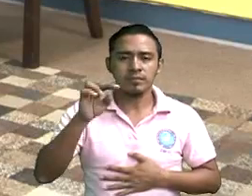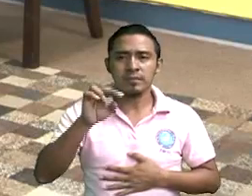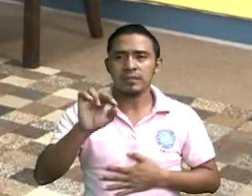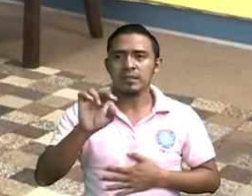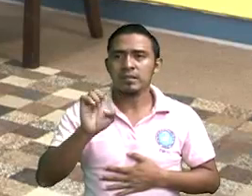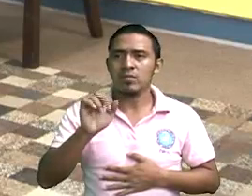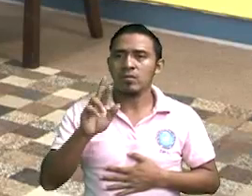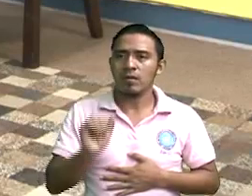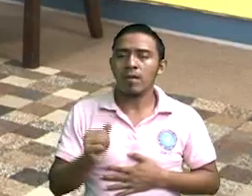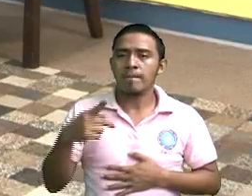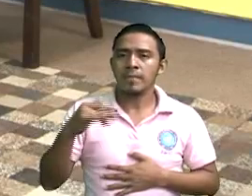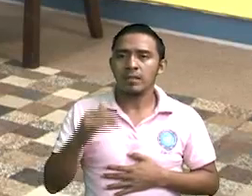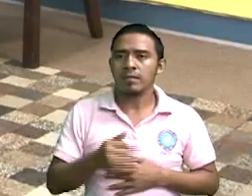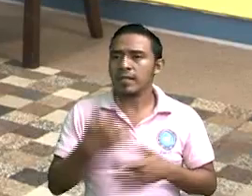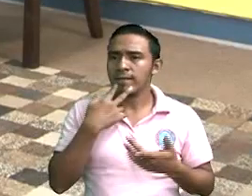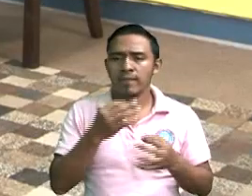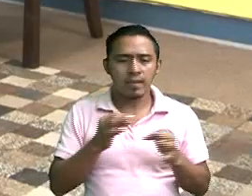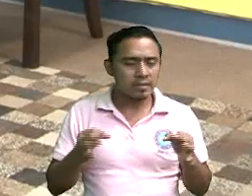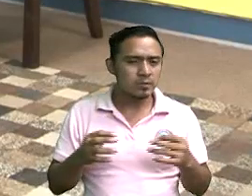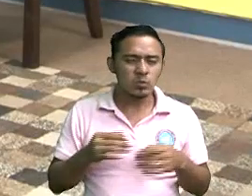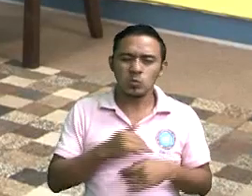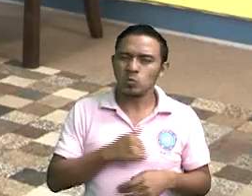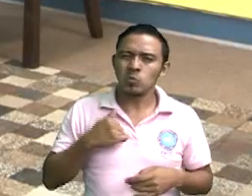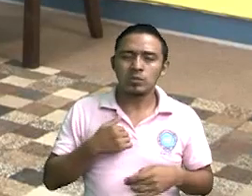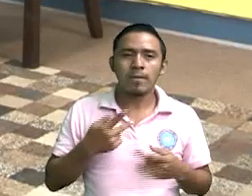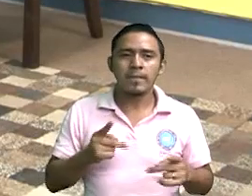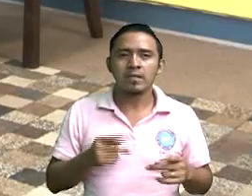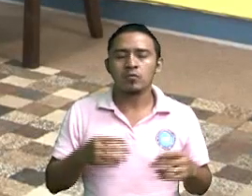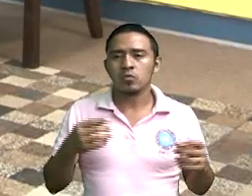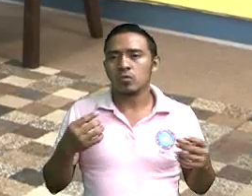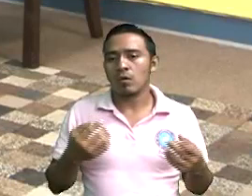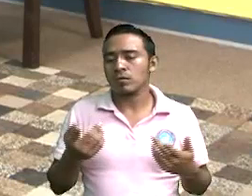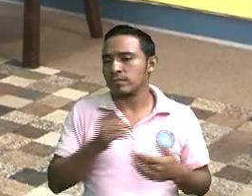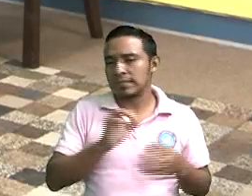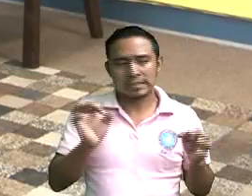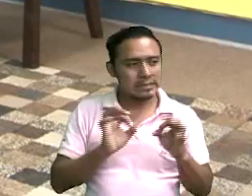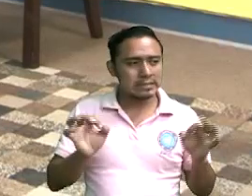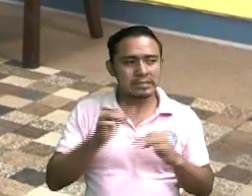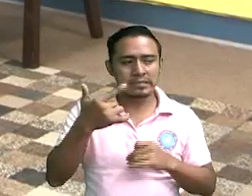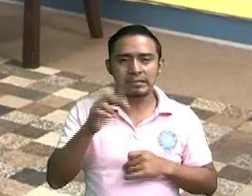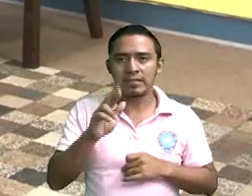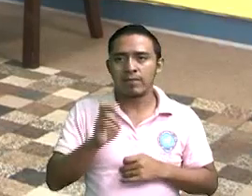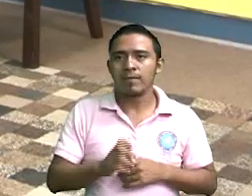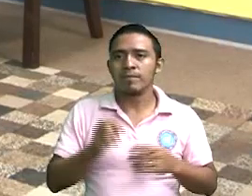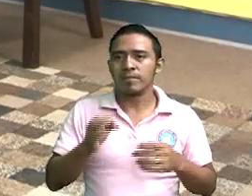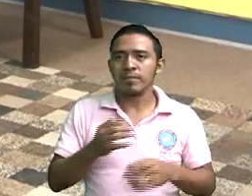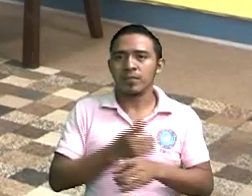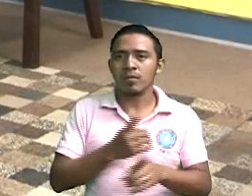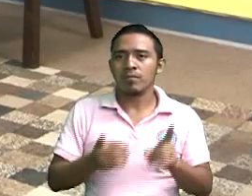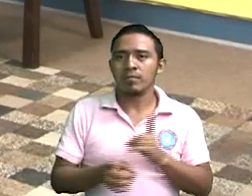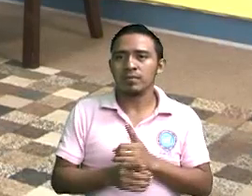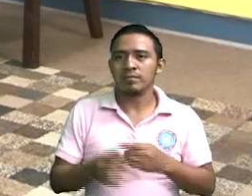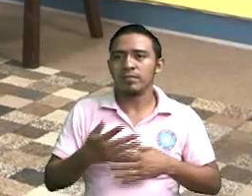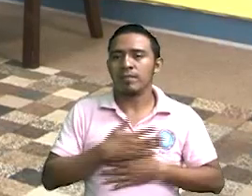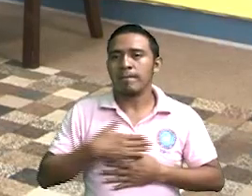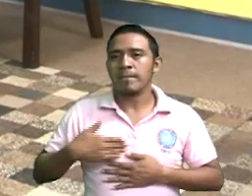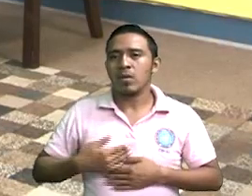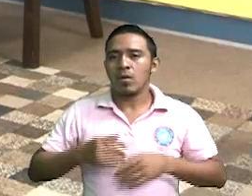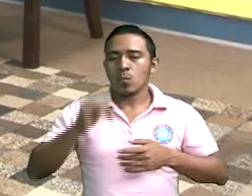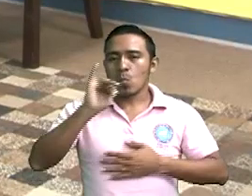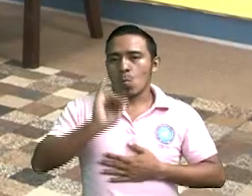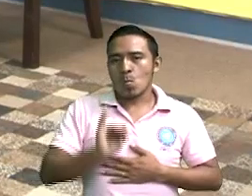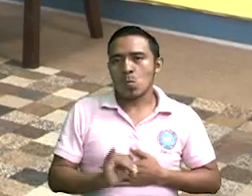muy molesta, pero esta no es grave. ¿Puede tener solución? Claro, la solución es mejorar el